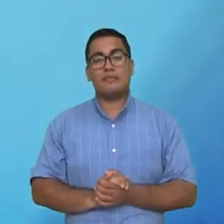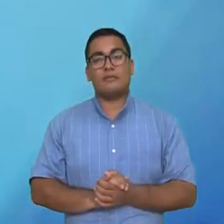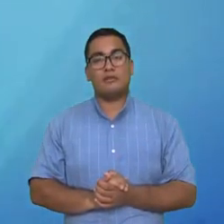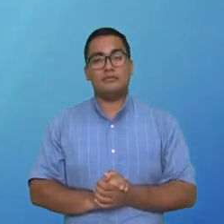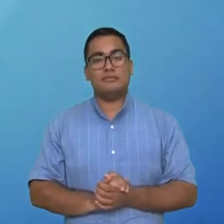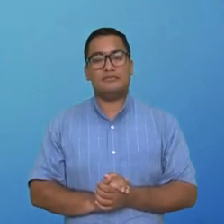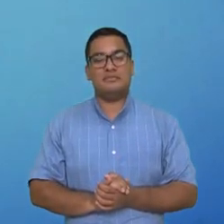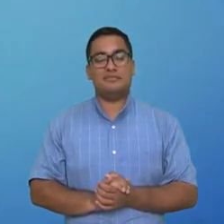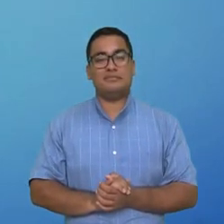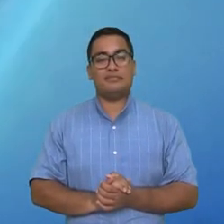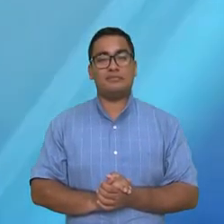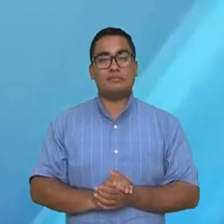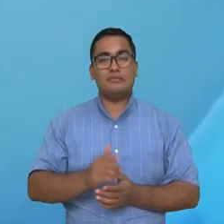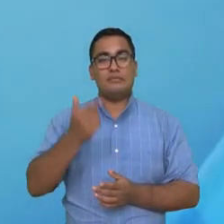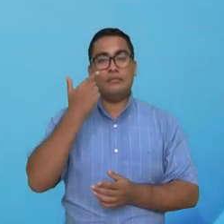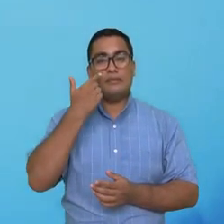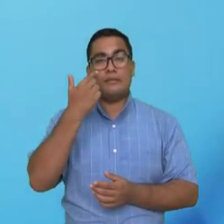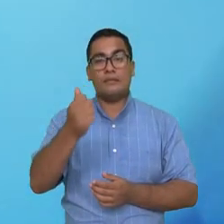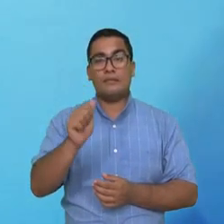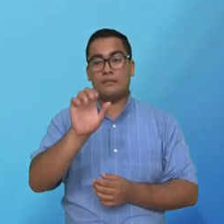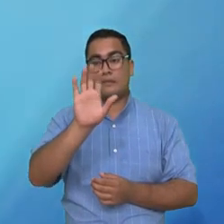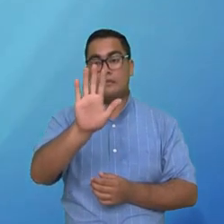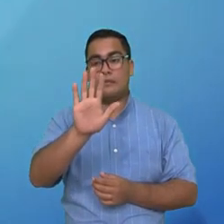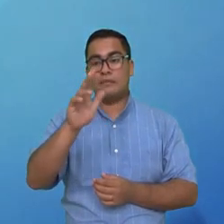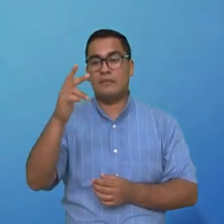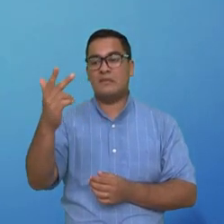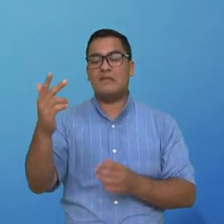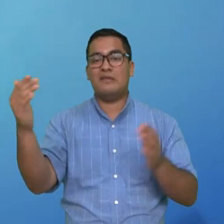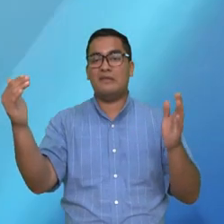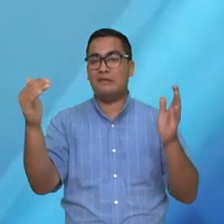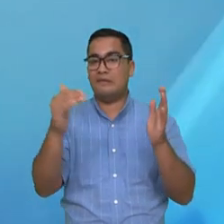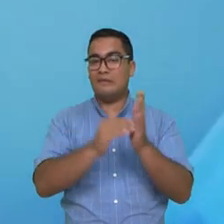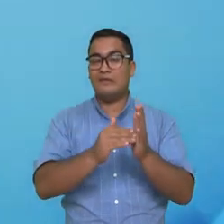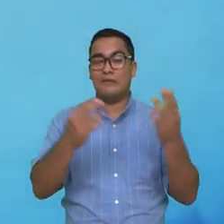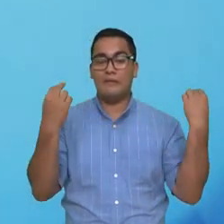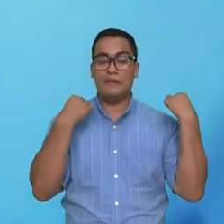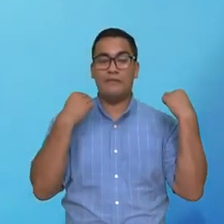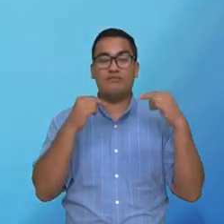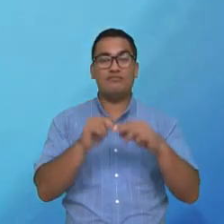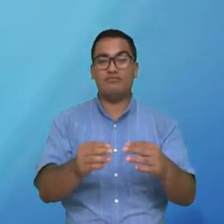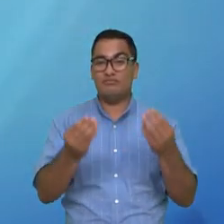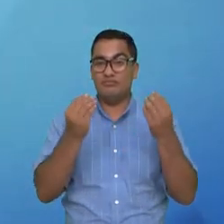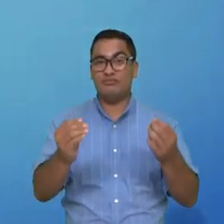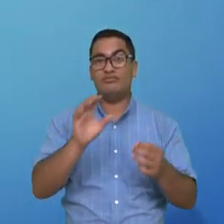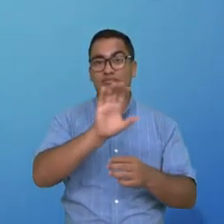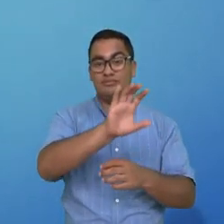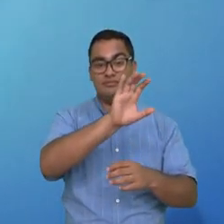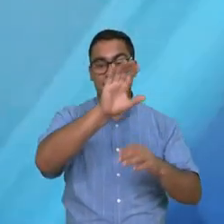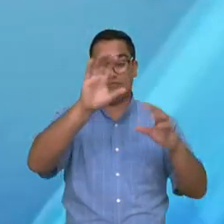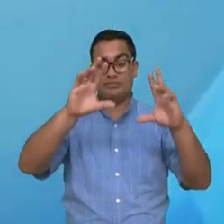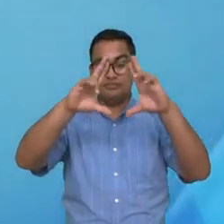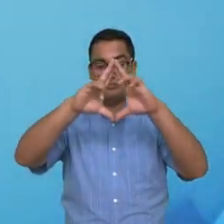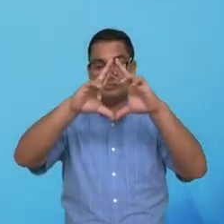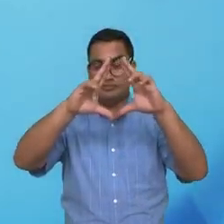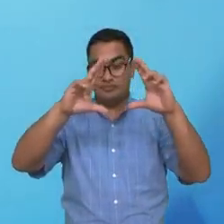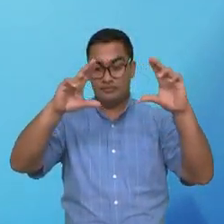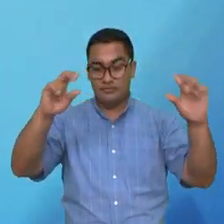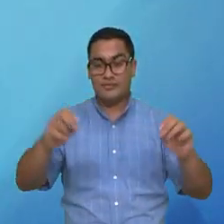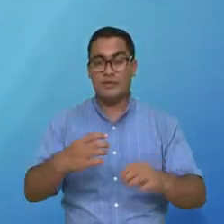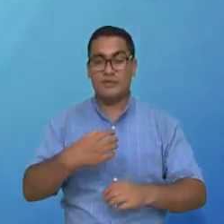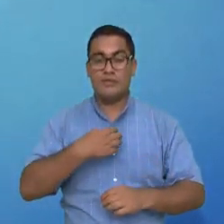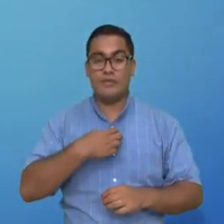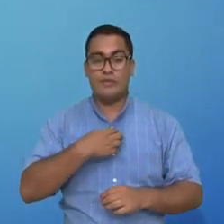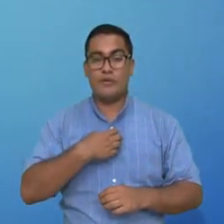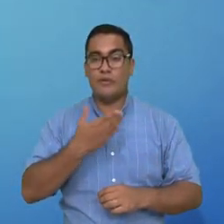Nuestro reconocimiento a los más de 58.000 maestros que con gran vocación y espíritu